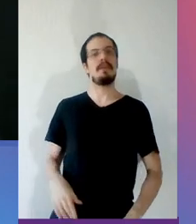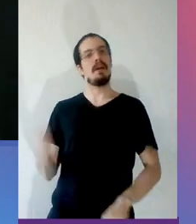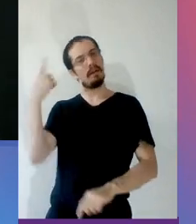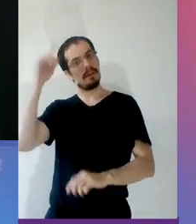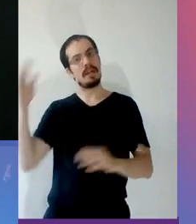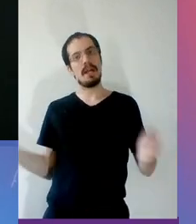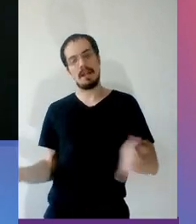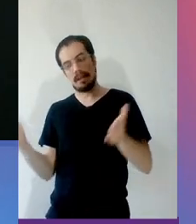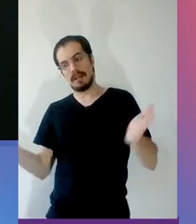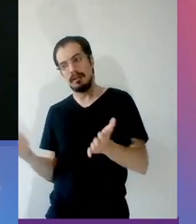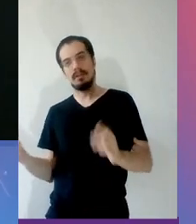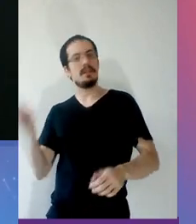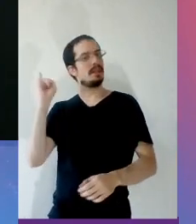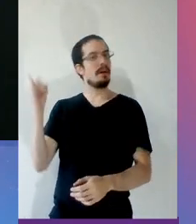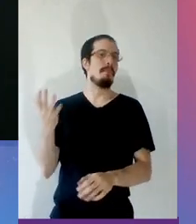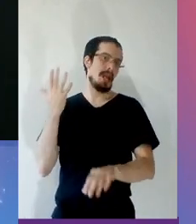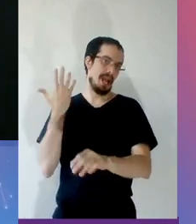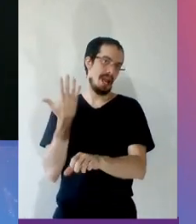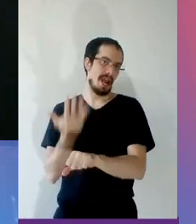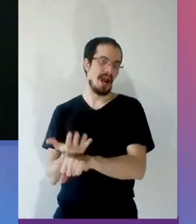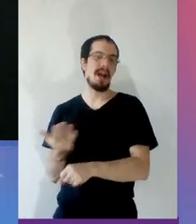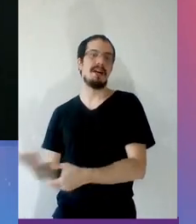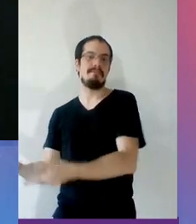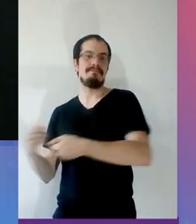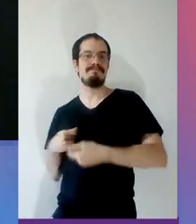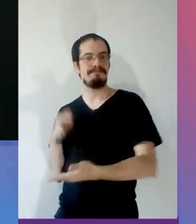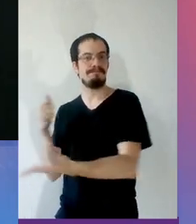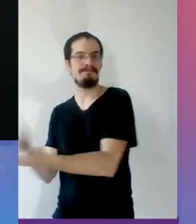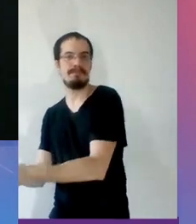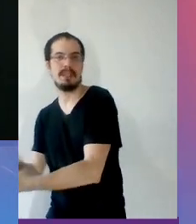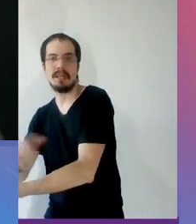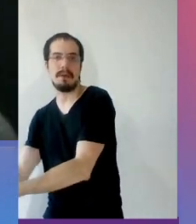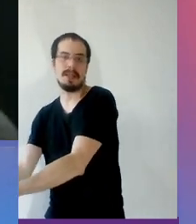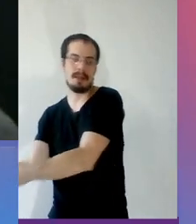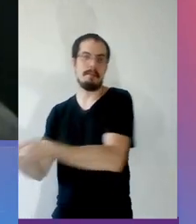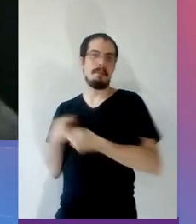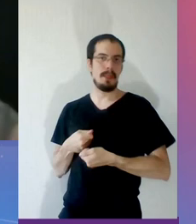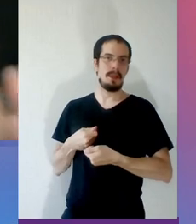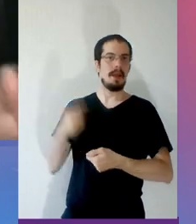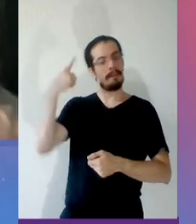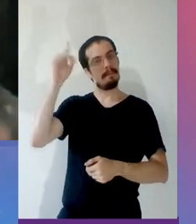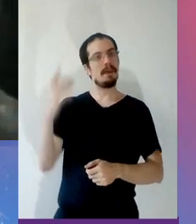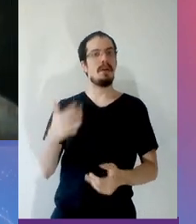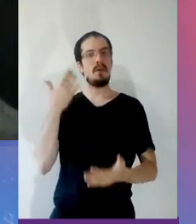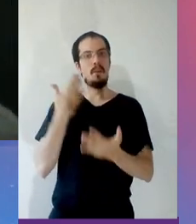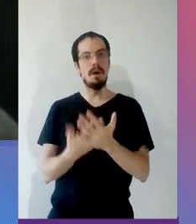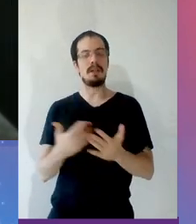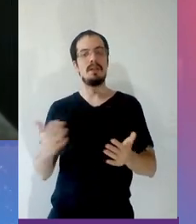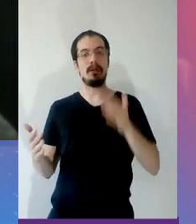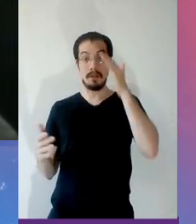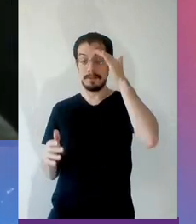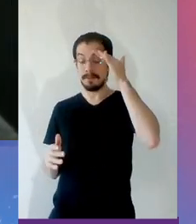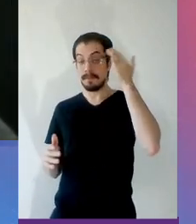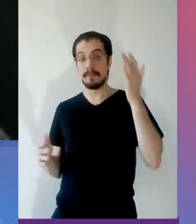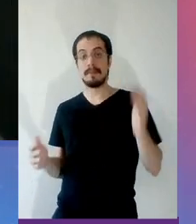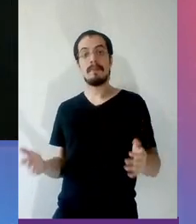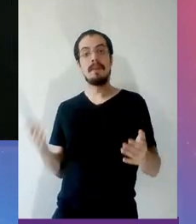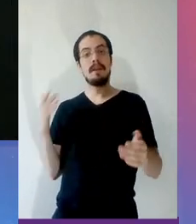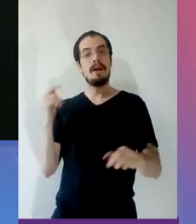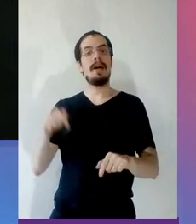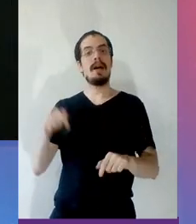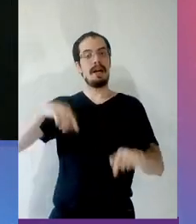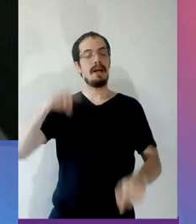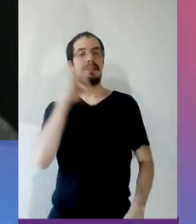en el adulto, hasta la persona más grande, más vieja. Sin embargo, cuando el país va a tener